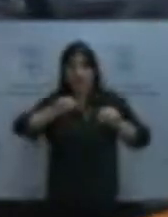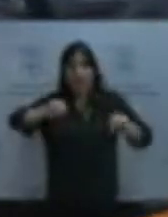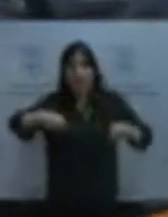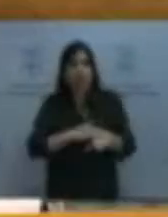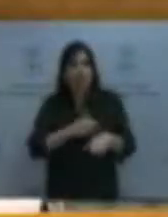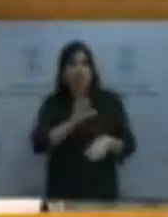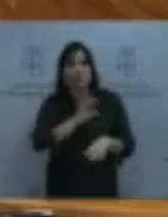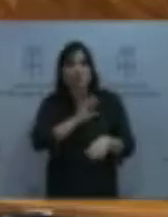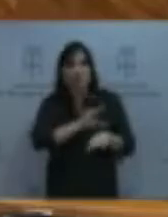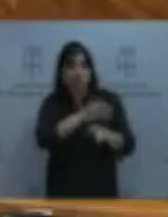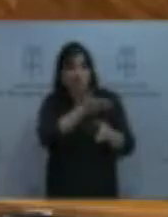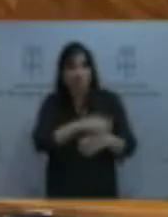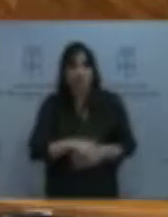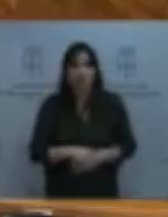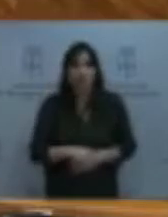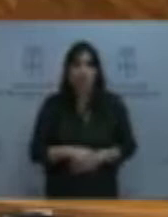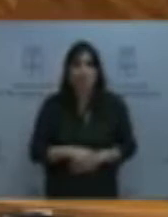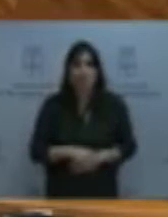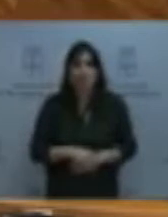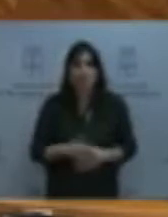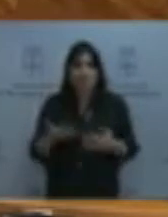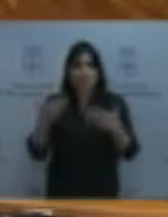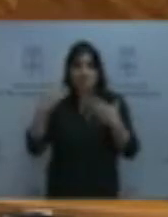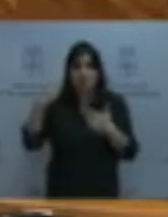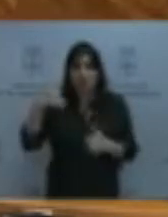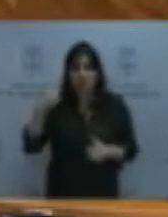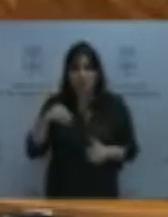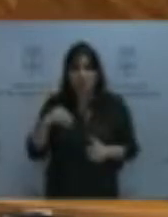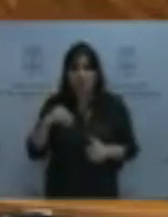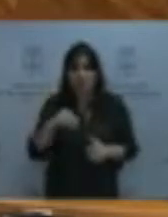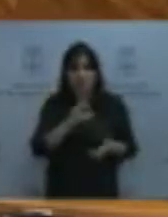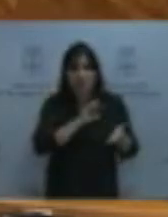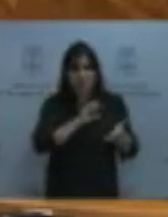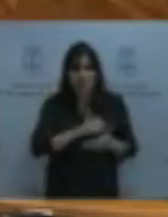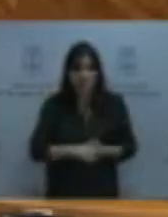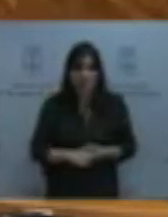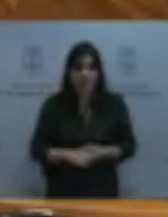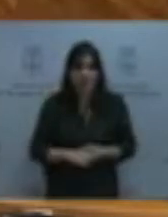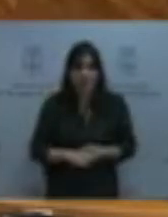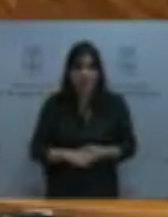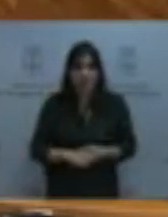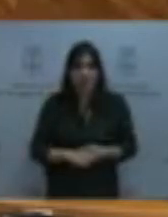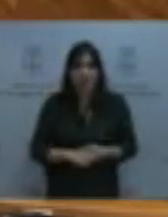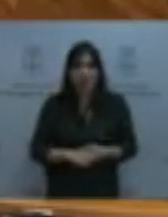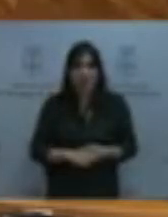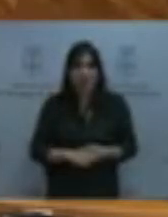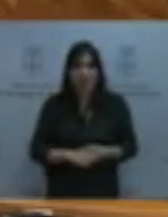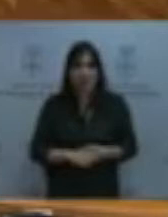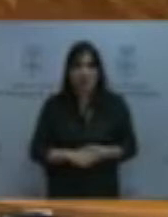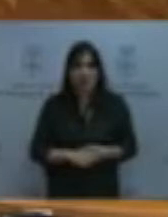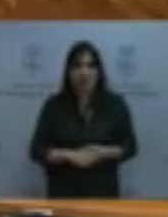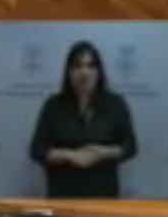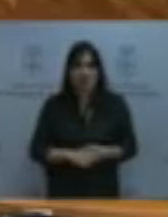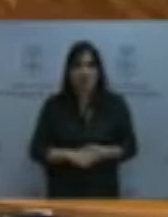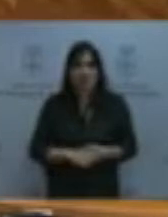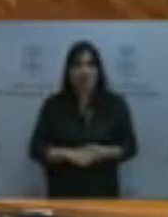Asturcom? Gracias, presidente. Señoría, no se permitió ni se dejó de permitir.